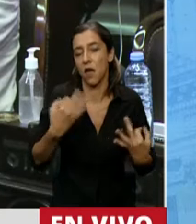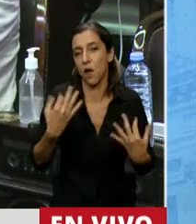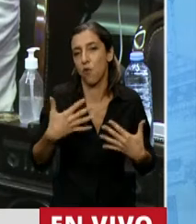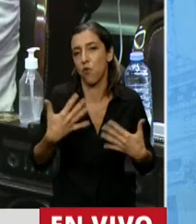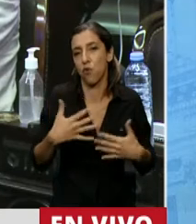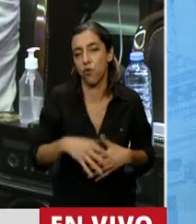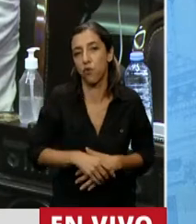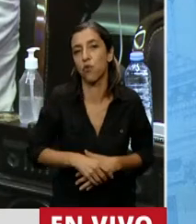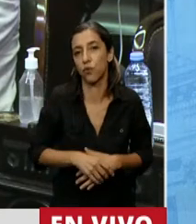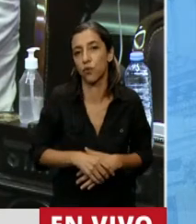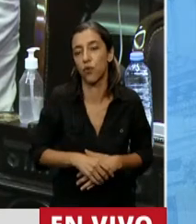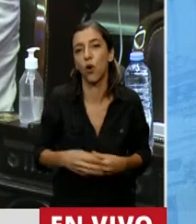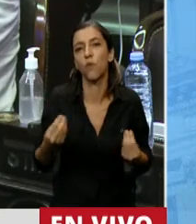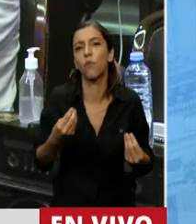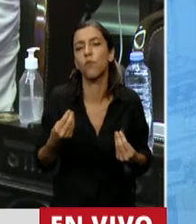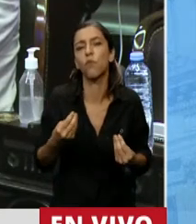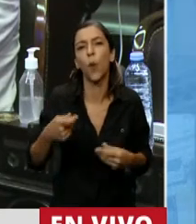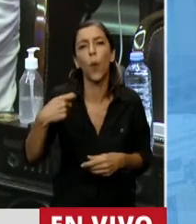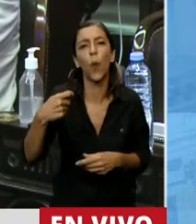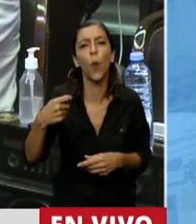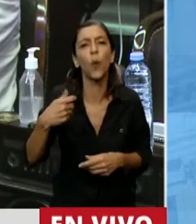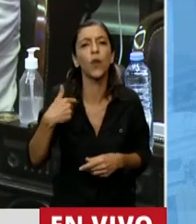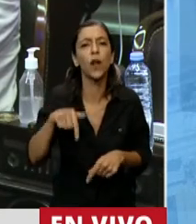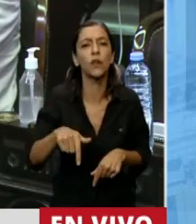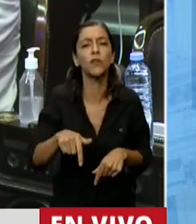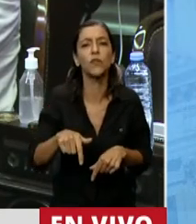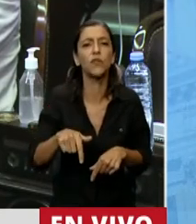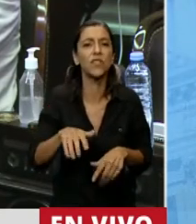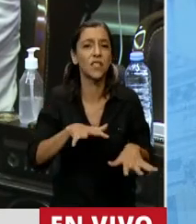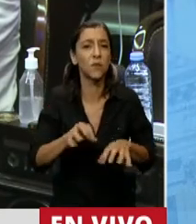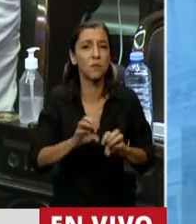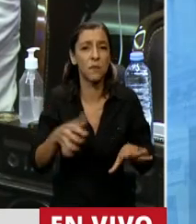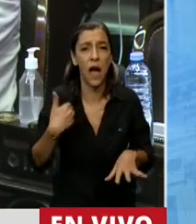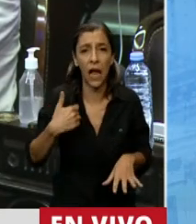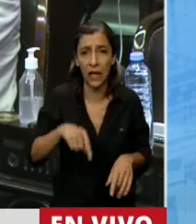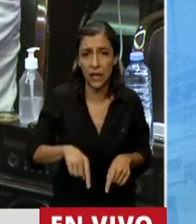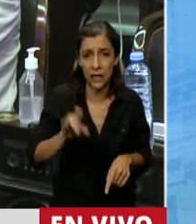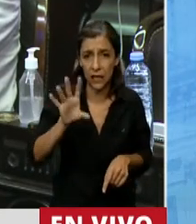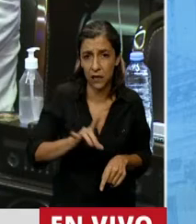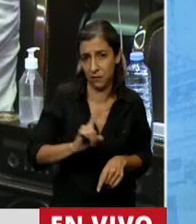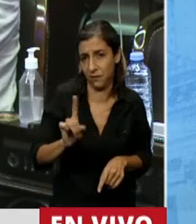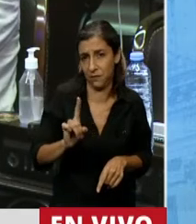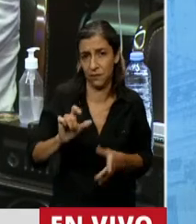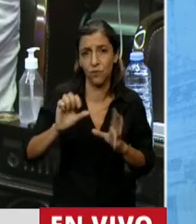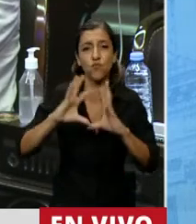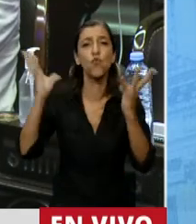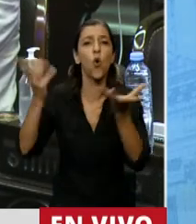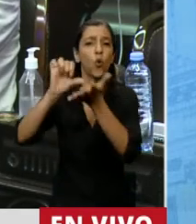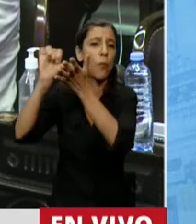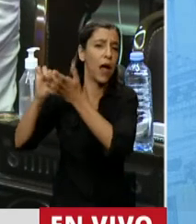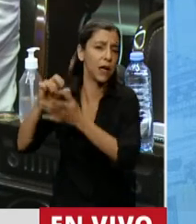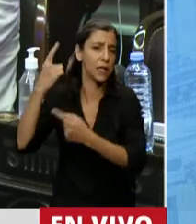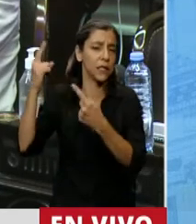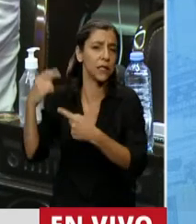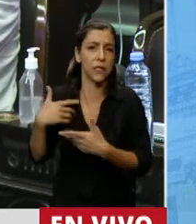previsional no está en crisis solamente en la Argentina, está en crisis en muchas partes del mundo y es una discusión